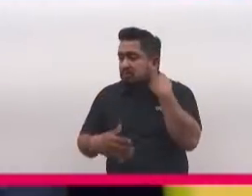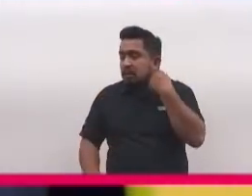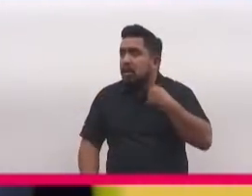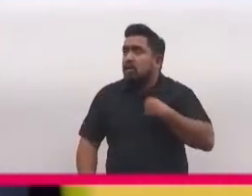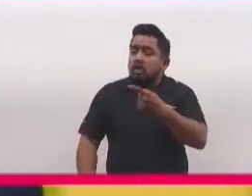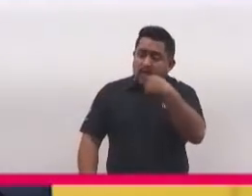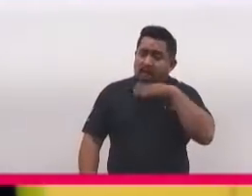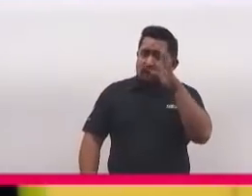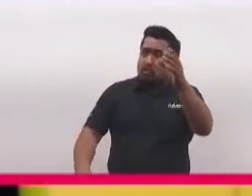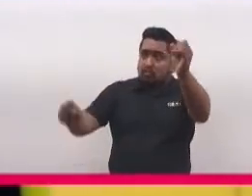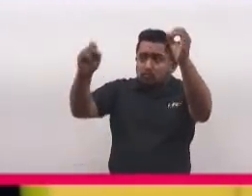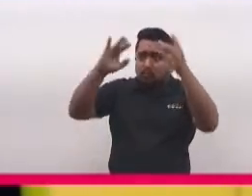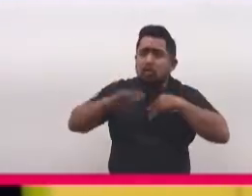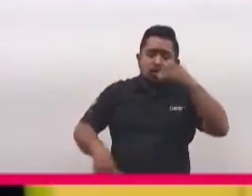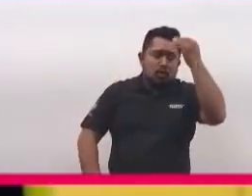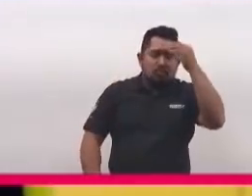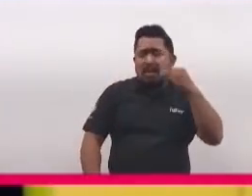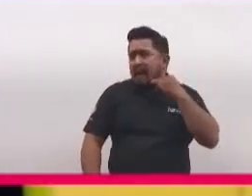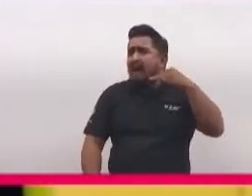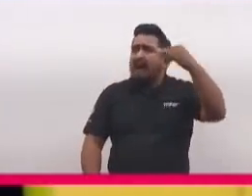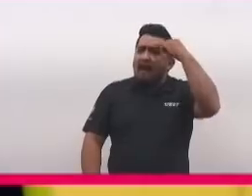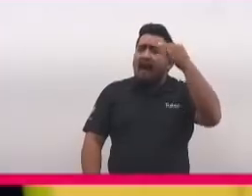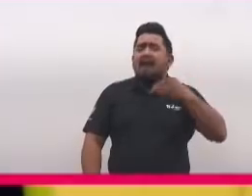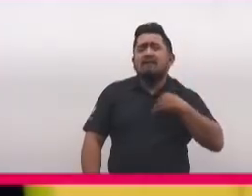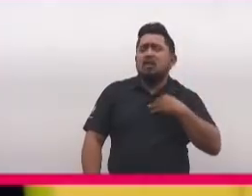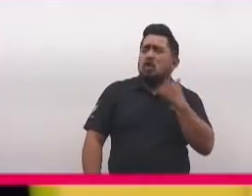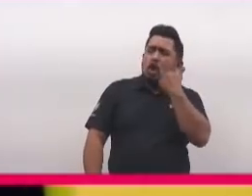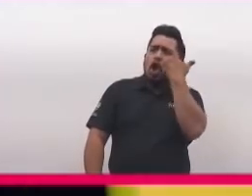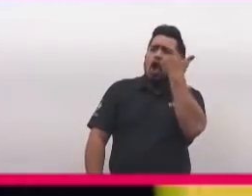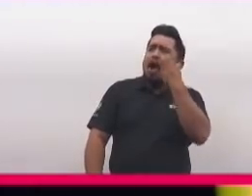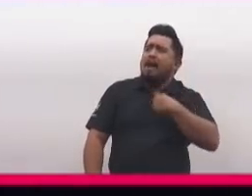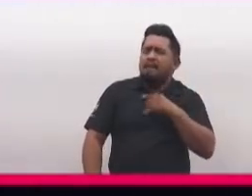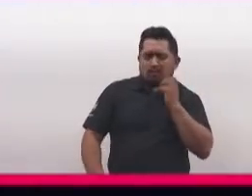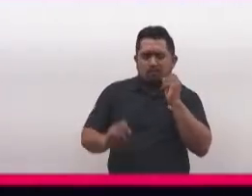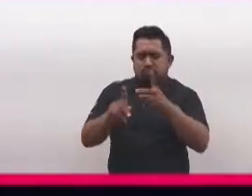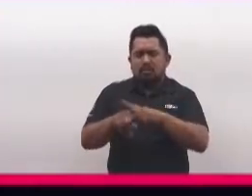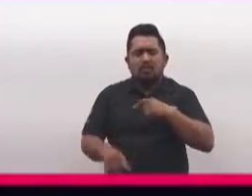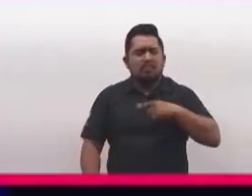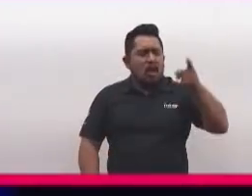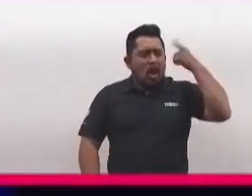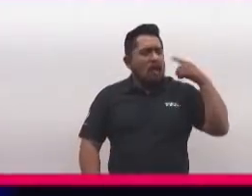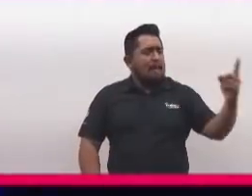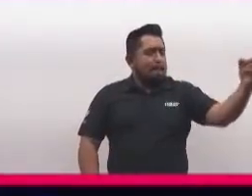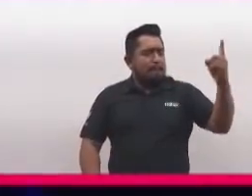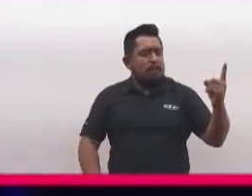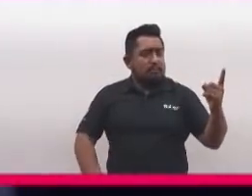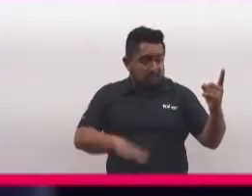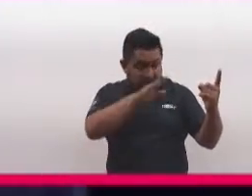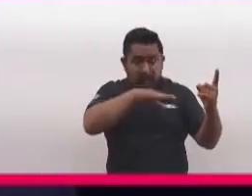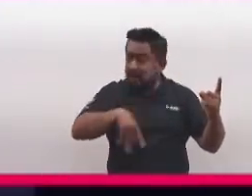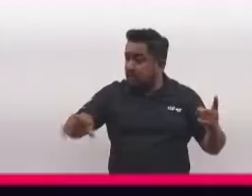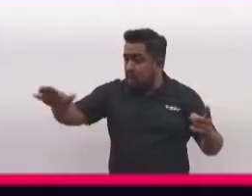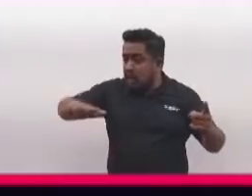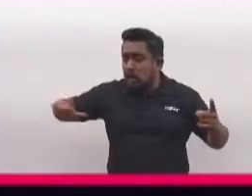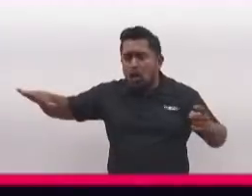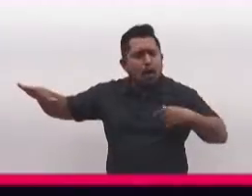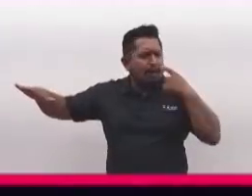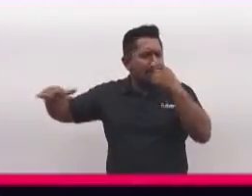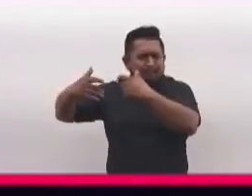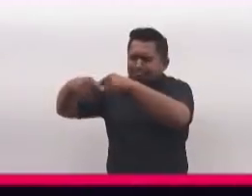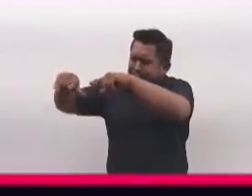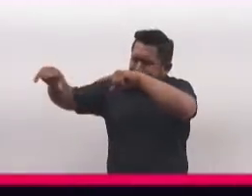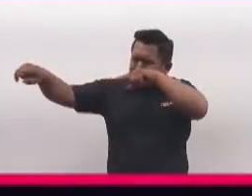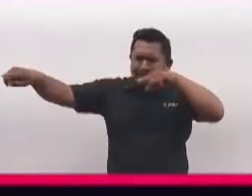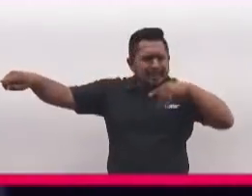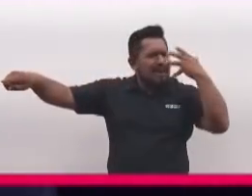prosperar porque yo sabía que yo podía que era joven que tenía la oportunidad y conseguía el cliente y fui a mostrar el terreno precioso más de una manzana del terreno